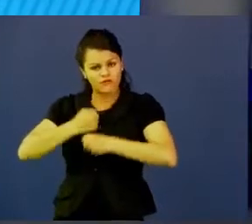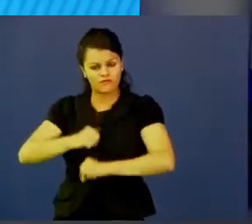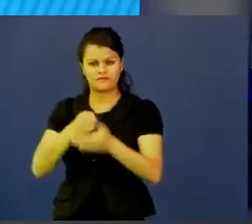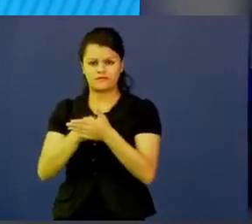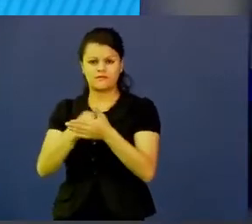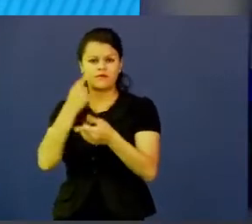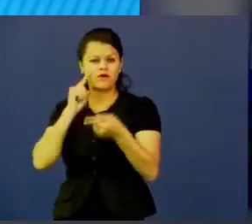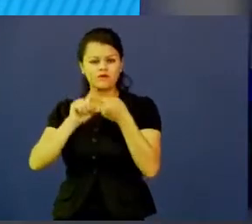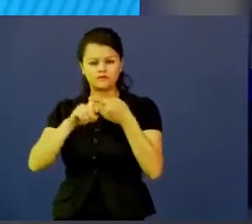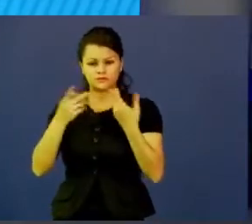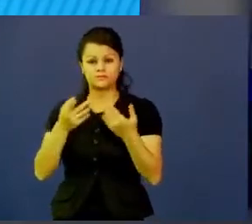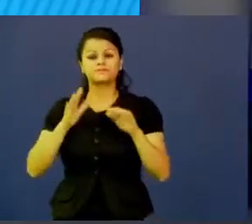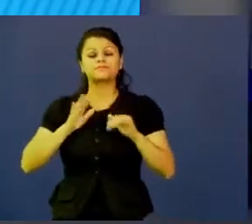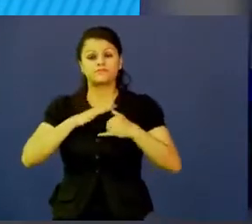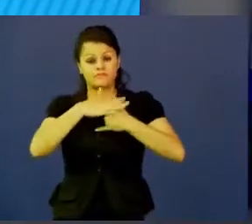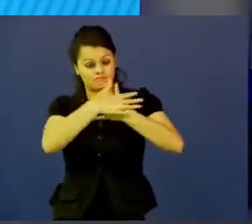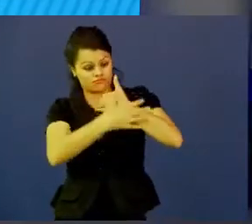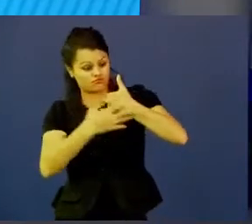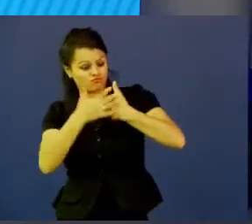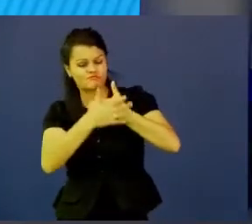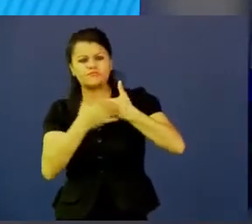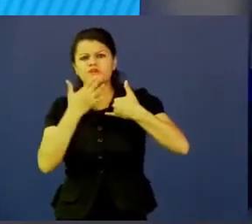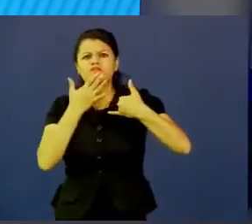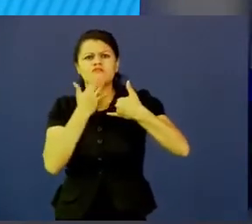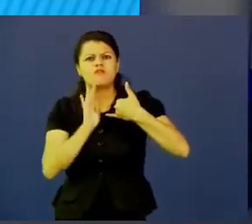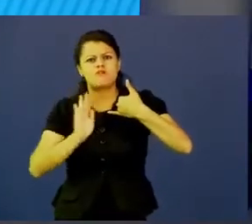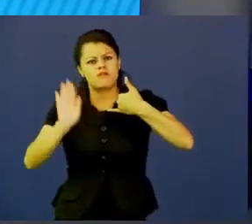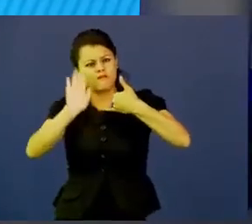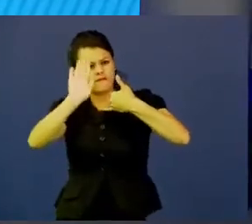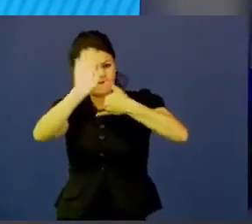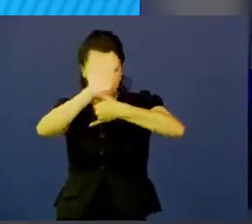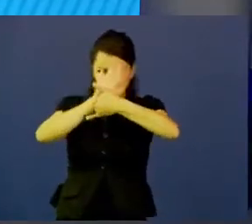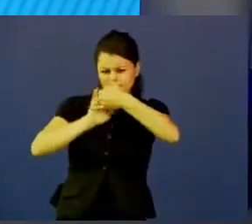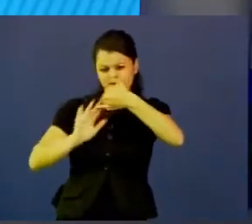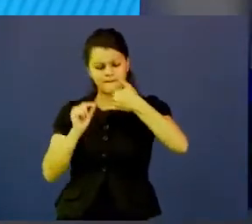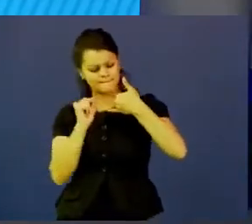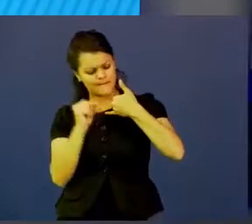mapa colombiano con puntos y kioscos vive digital.